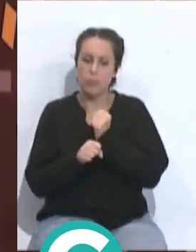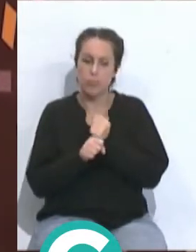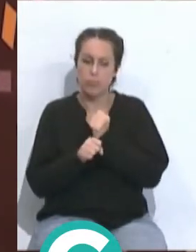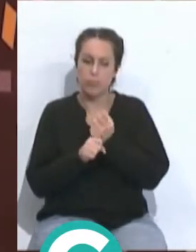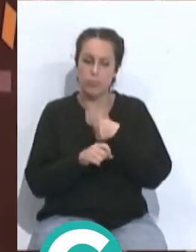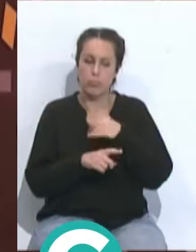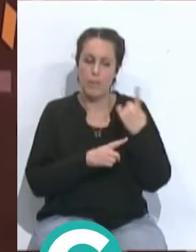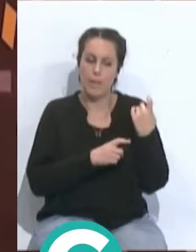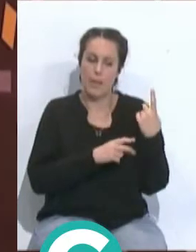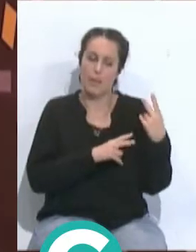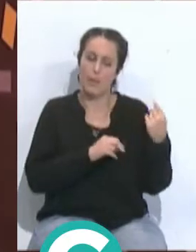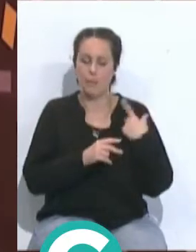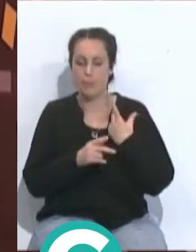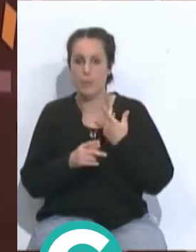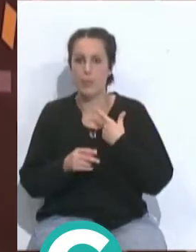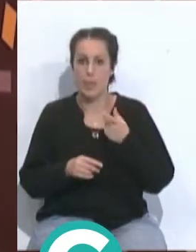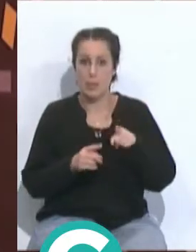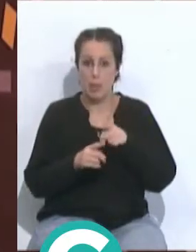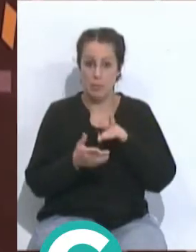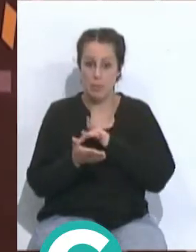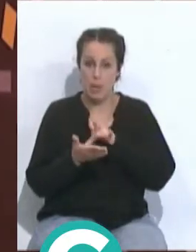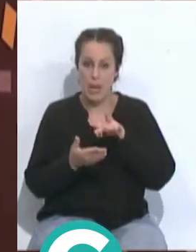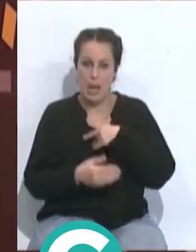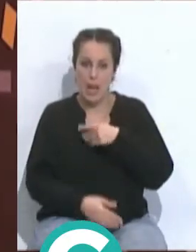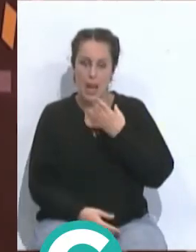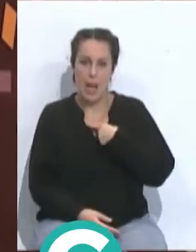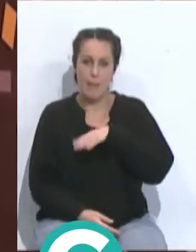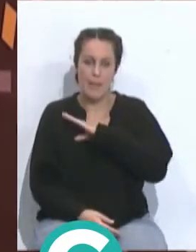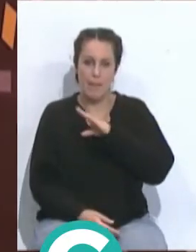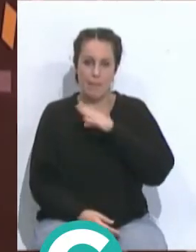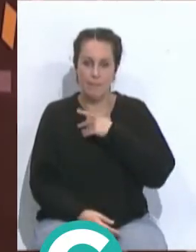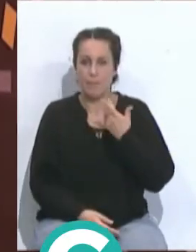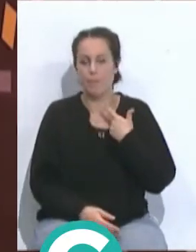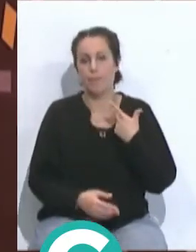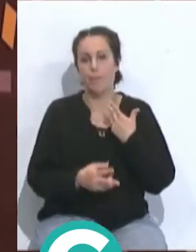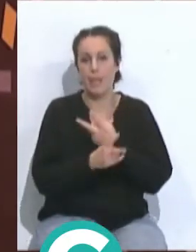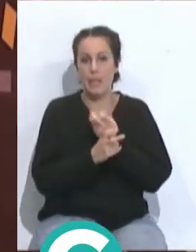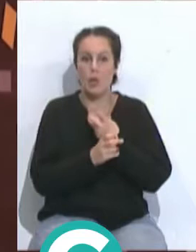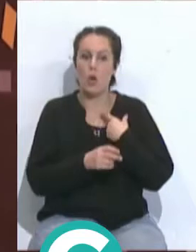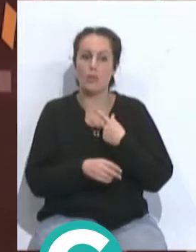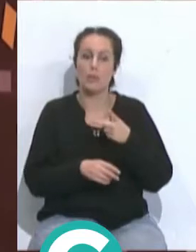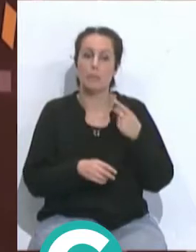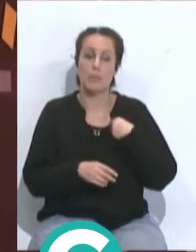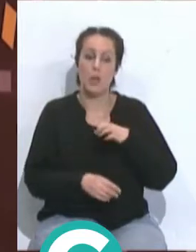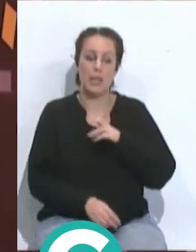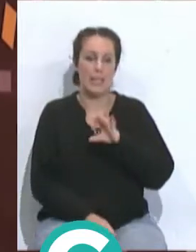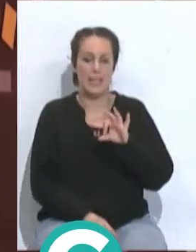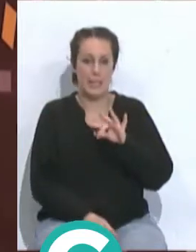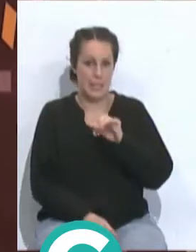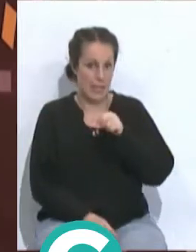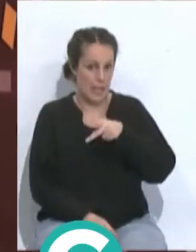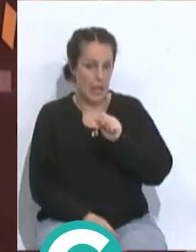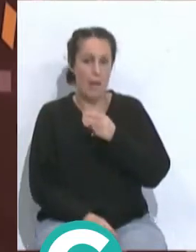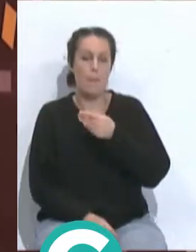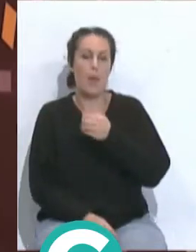que teníamos pendientes. Tras los versos del Capitán Veneno, es el libro de Cristina Braza, esta joven gaditana. Muy buenas noches, Cristina, que nos